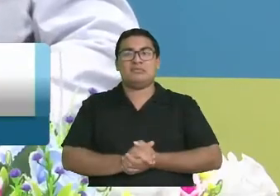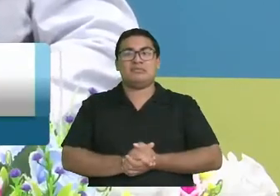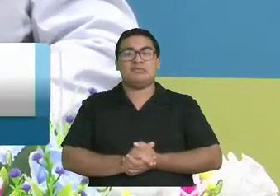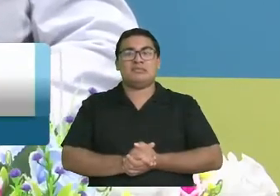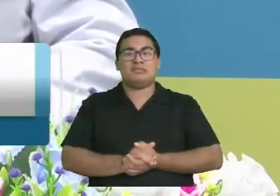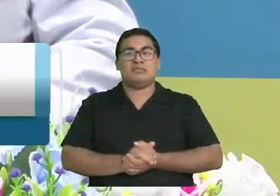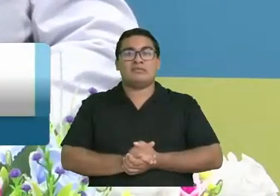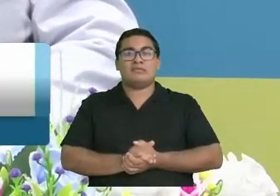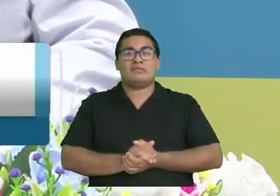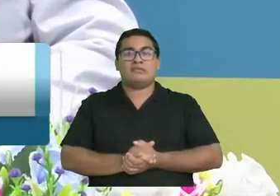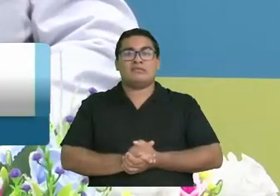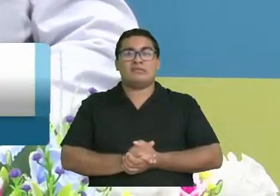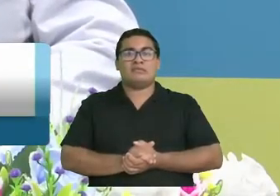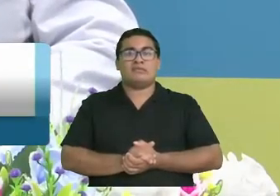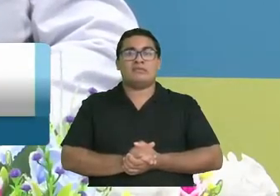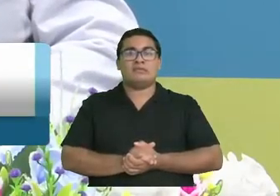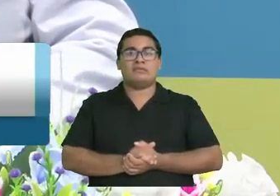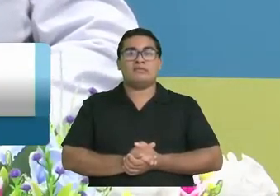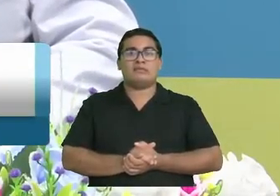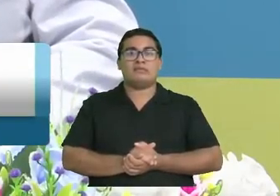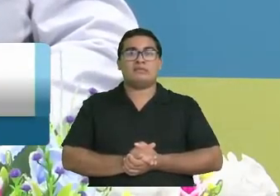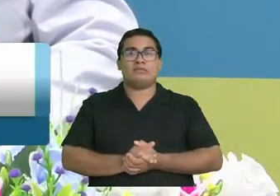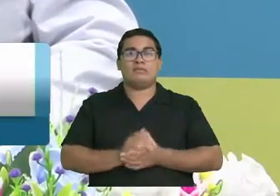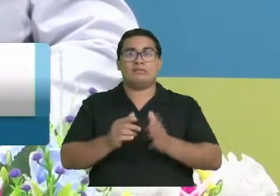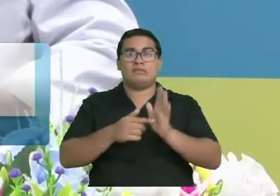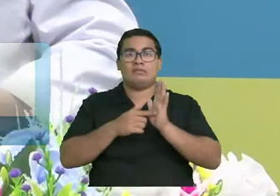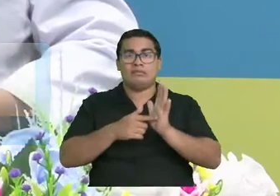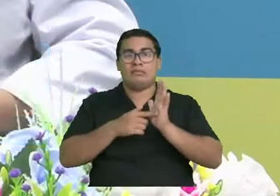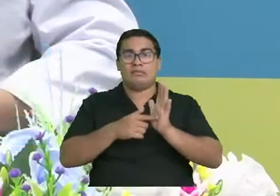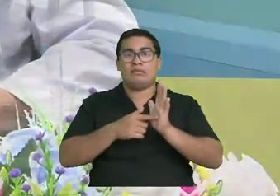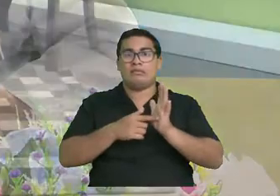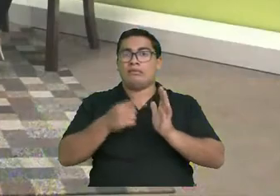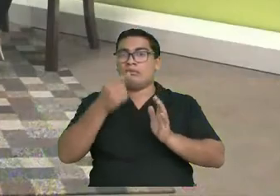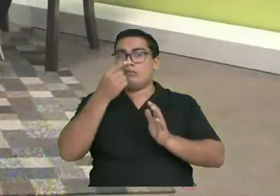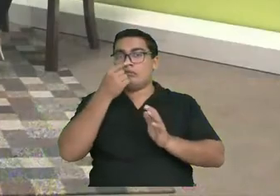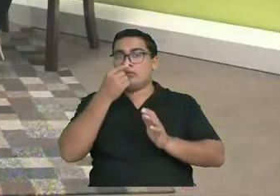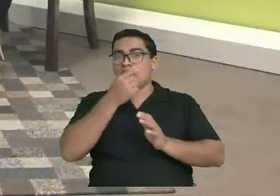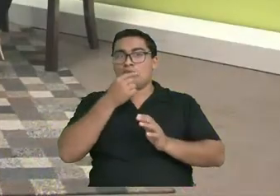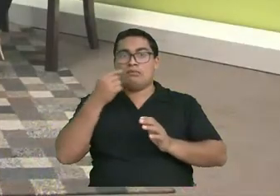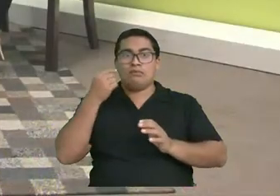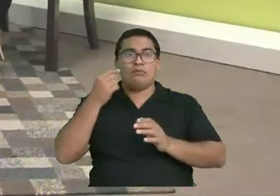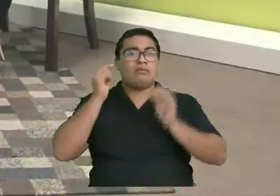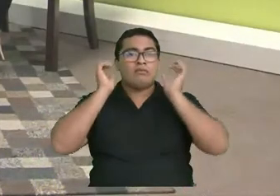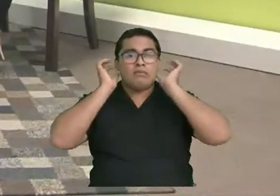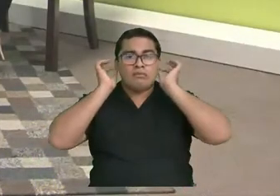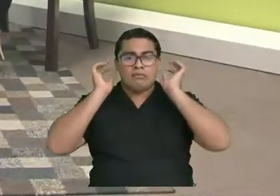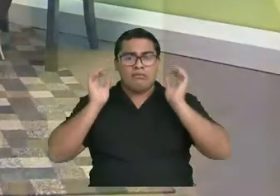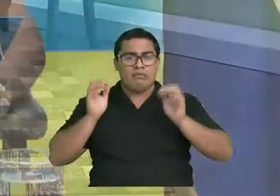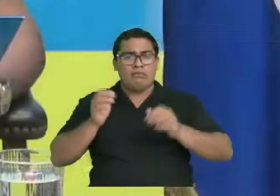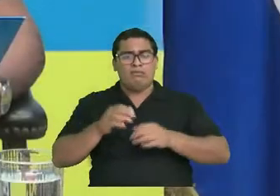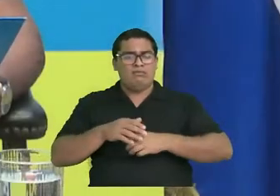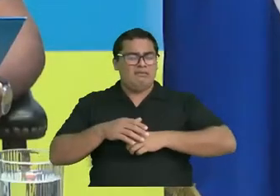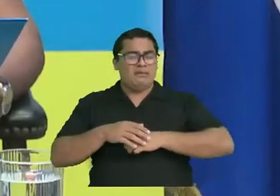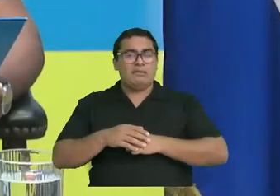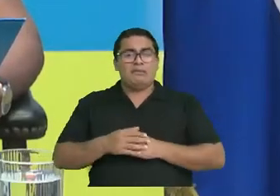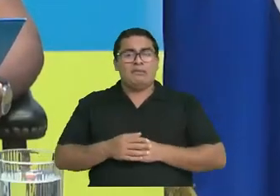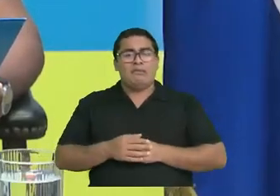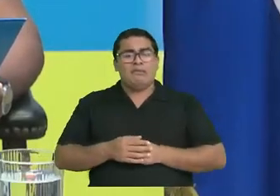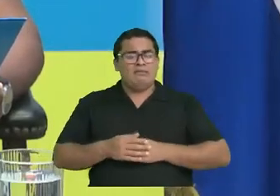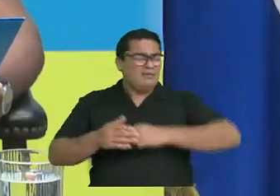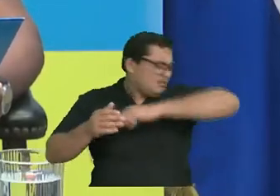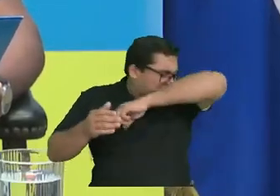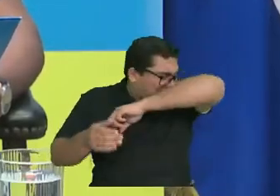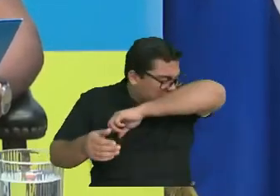es más visible. Así es. Porque si es en la parte de la nariz, en la oreja, quien lo va a ver, van